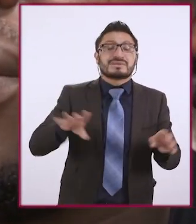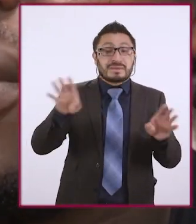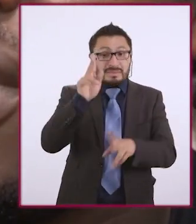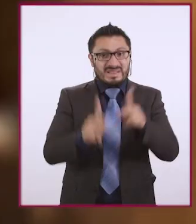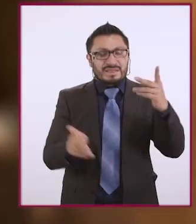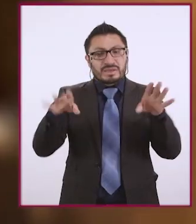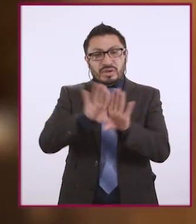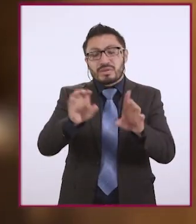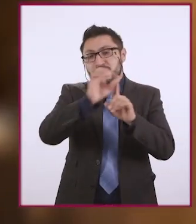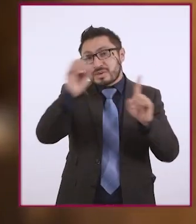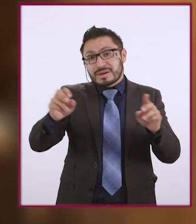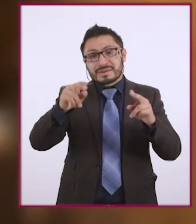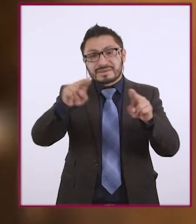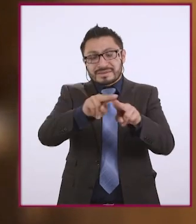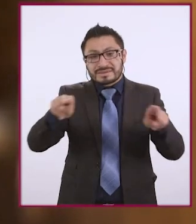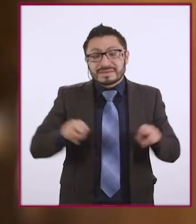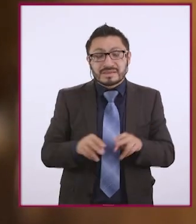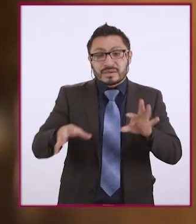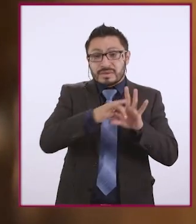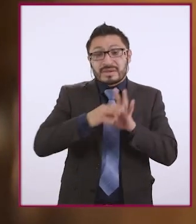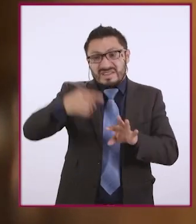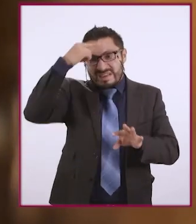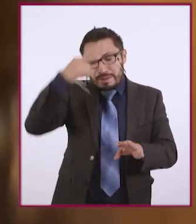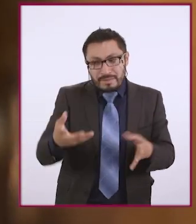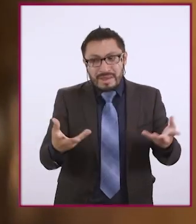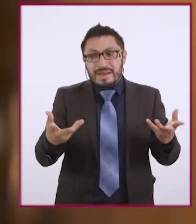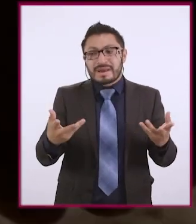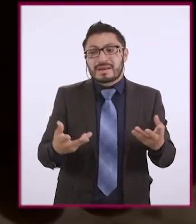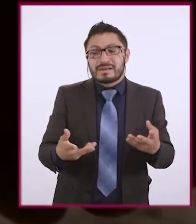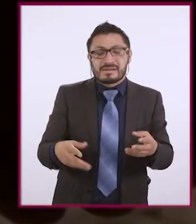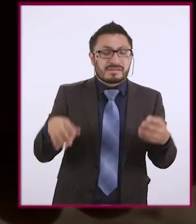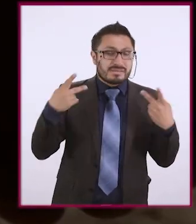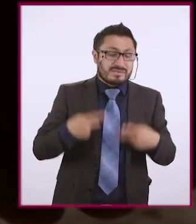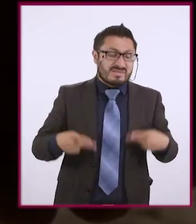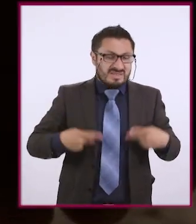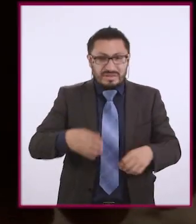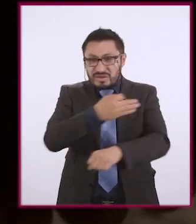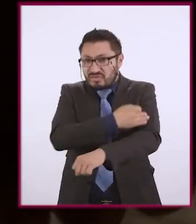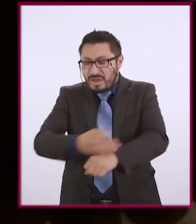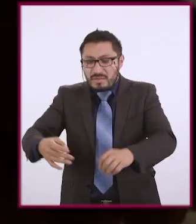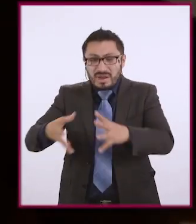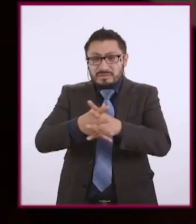Unidas para alertar sobre las familias desplazadas por el conflicto.